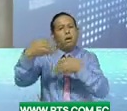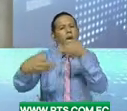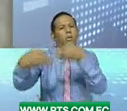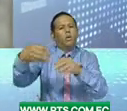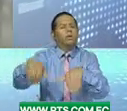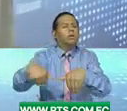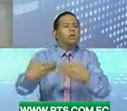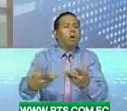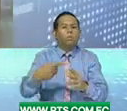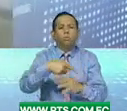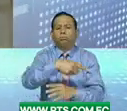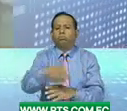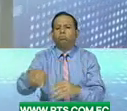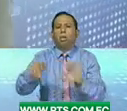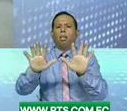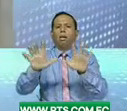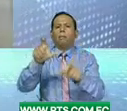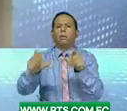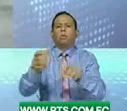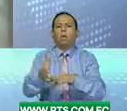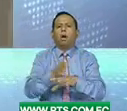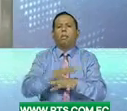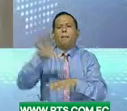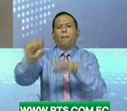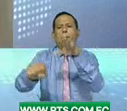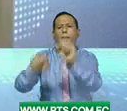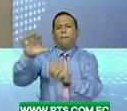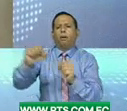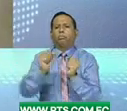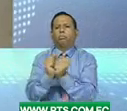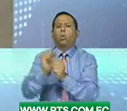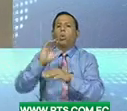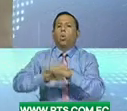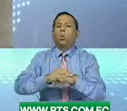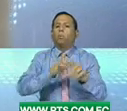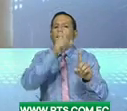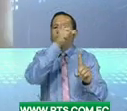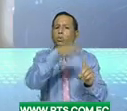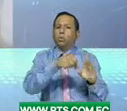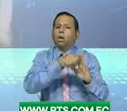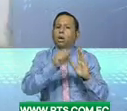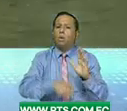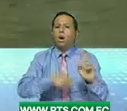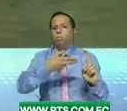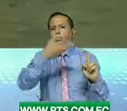cargos contra las 10 personas detenidas en este caso del asesinato del abogado